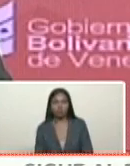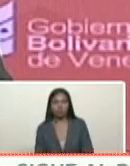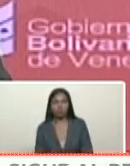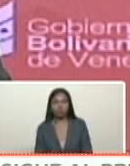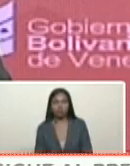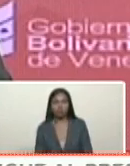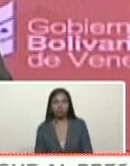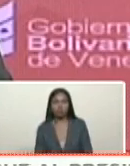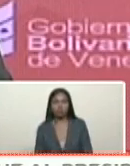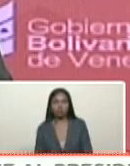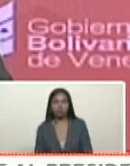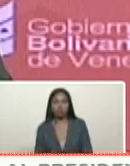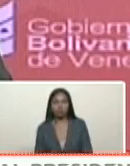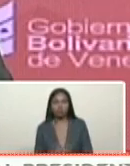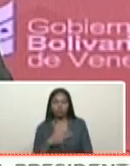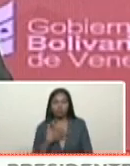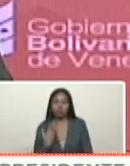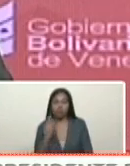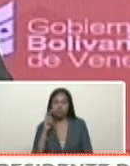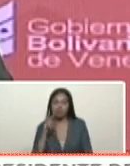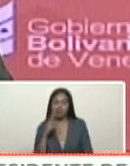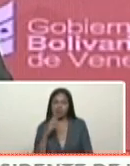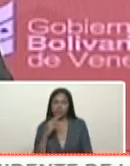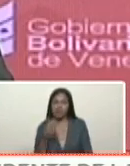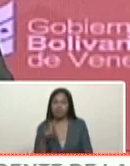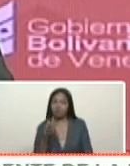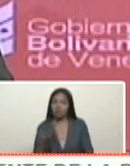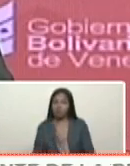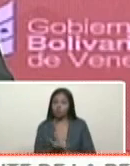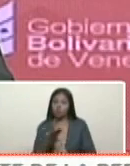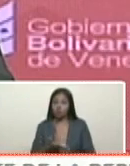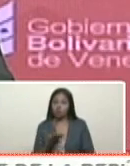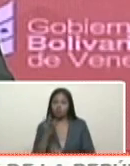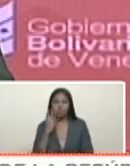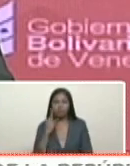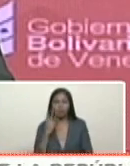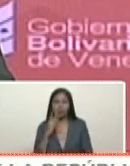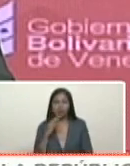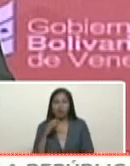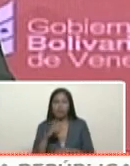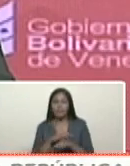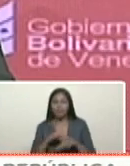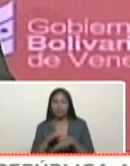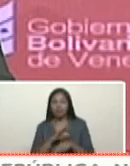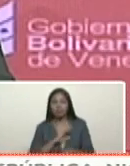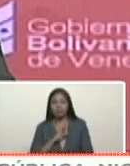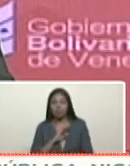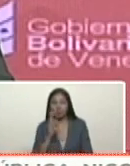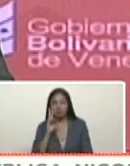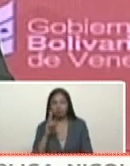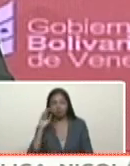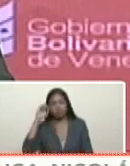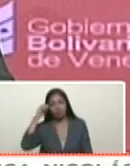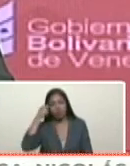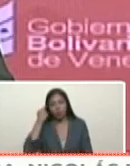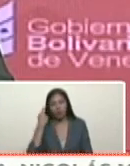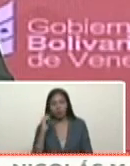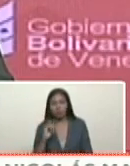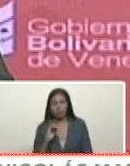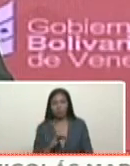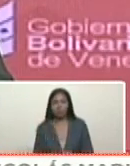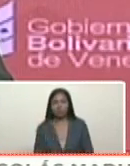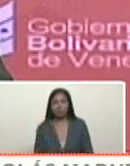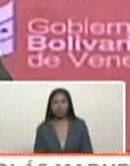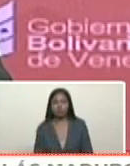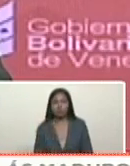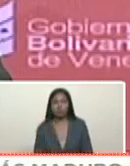Yo quiero, así como se hizo, mire, muy importante, con la misión Robinson, lo recuerdo. La